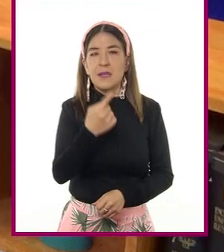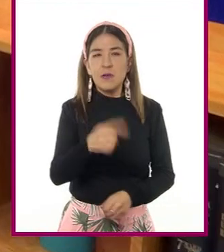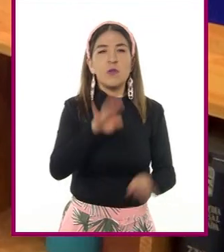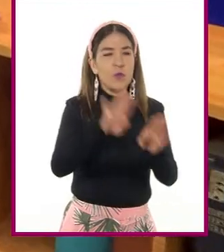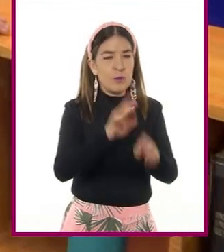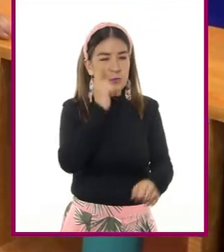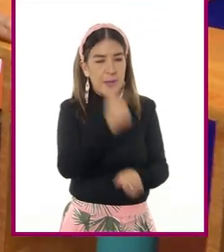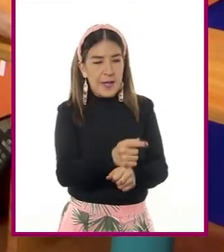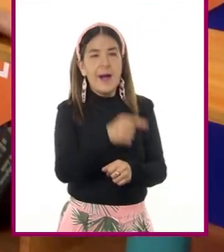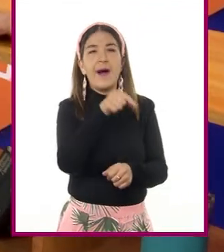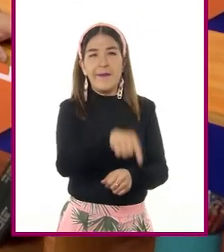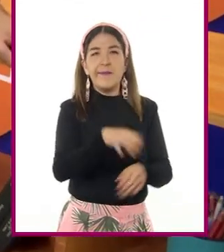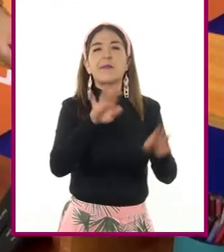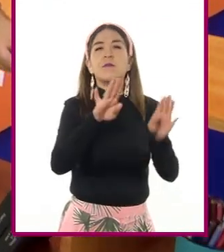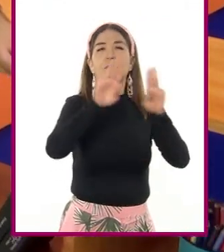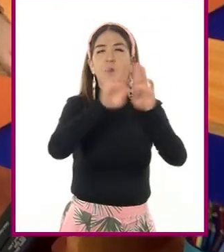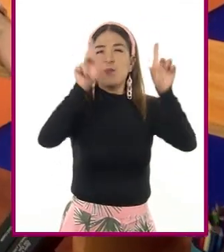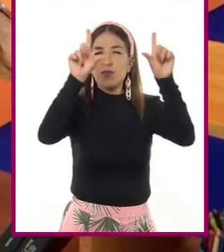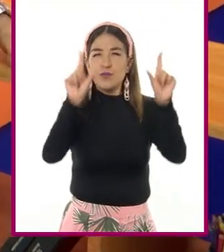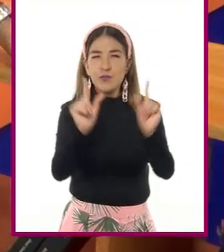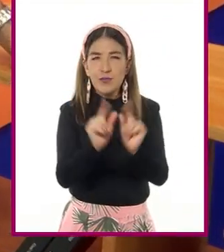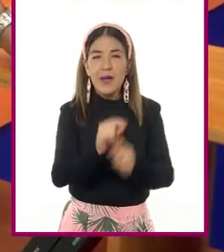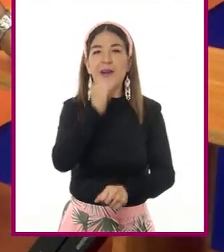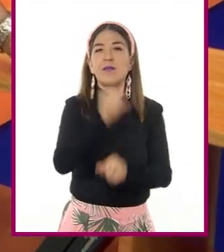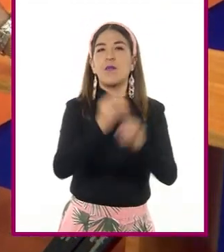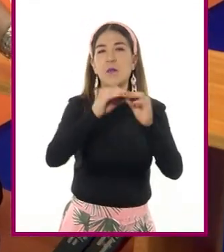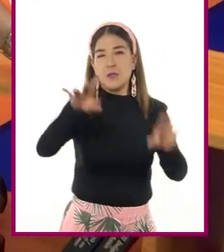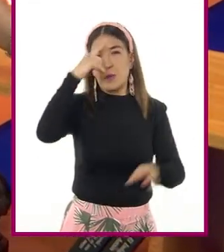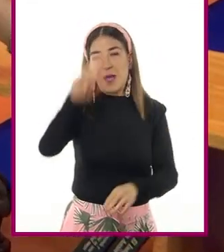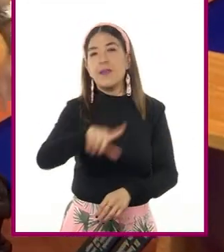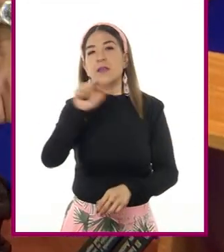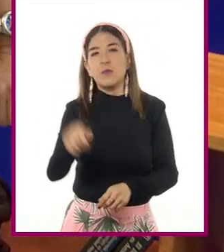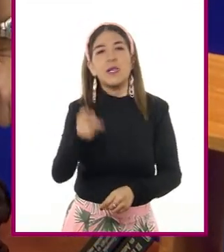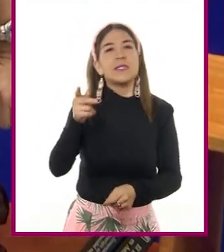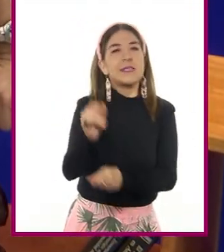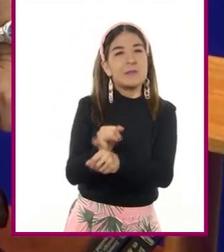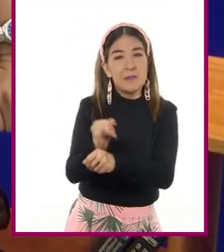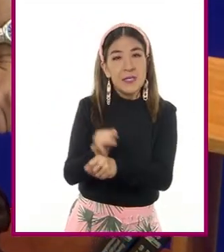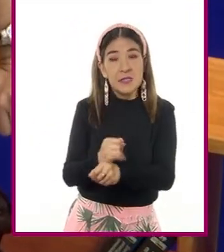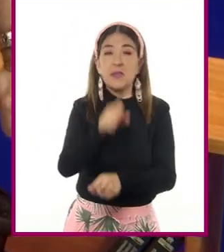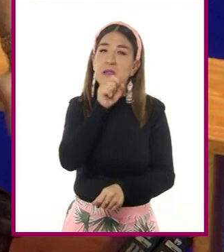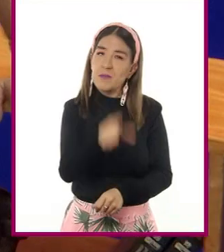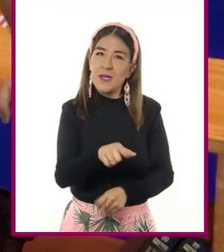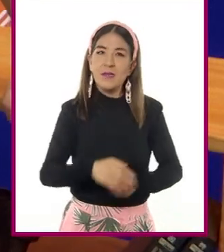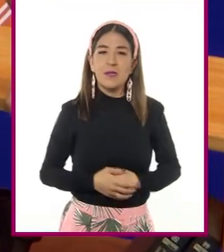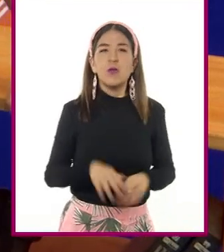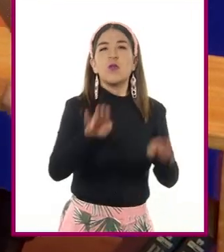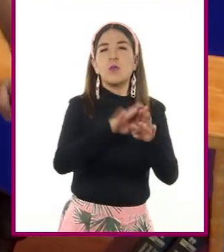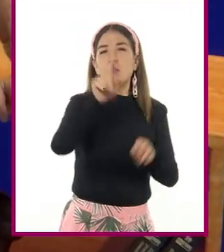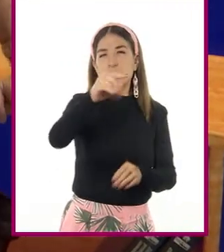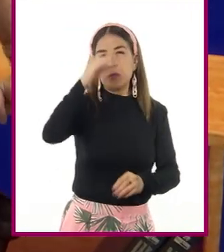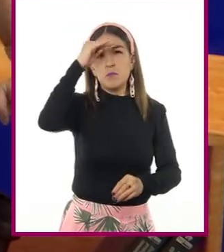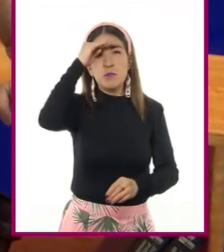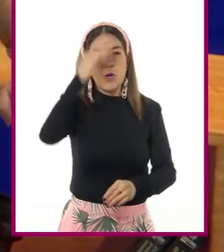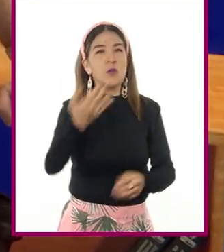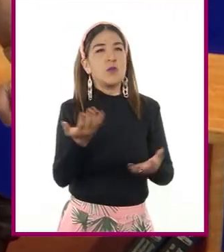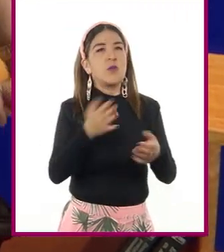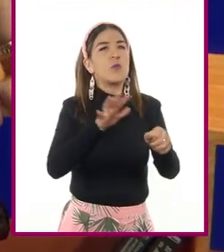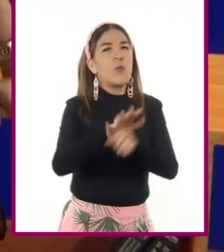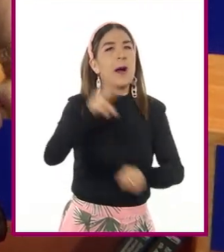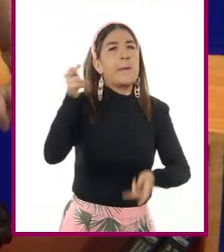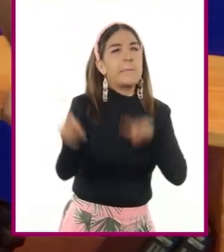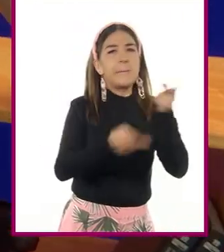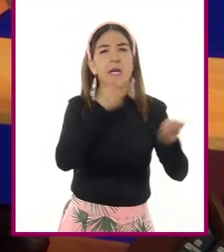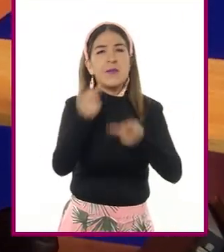delimitar la información que es más importante del tema a investigar y además nos puede ayudar a razonar sobre el tipo de preguntas que